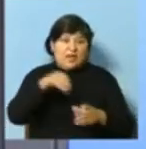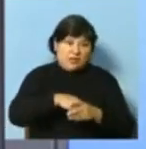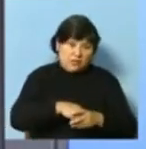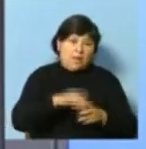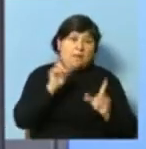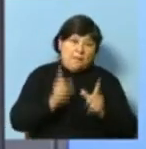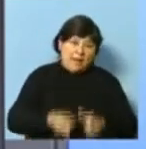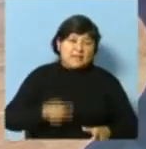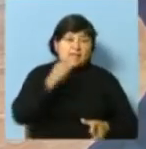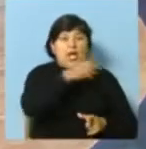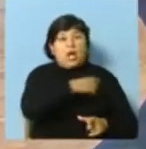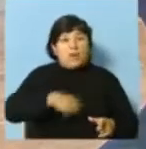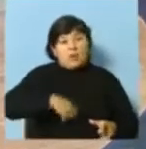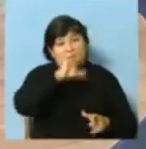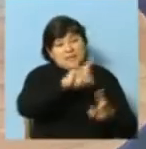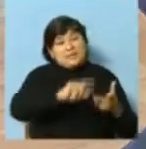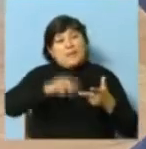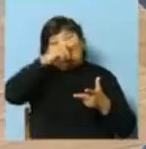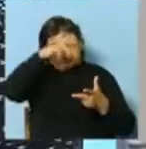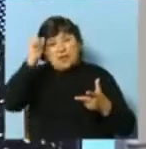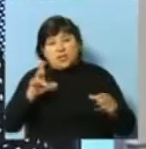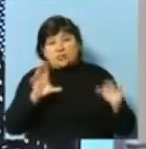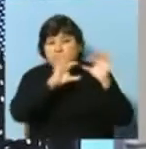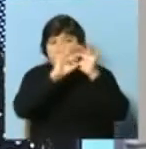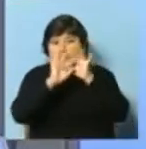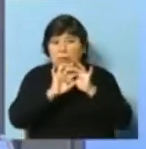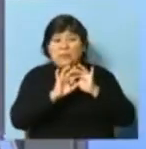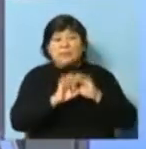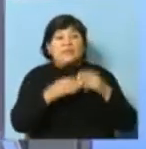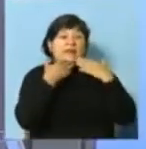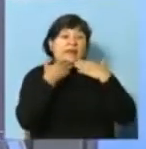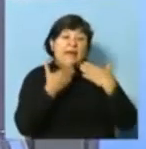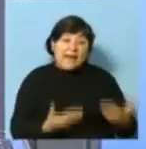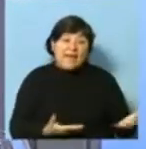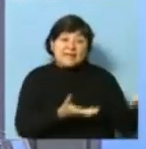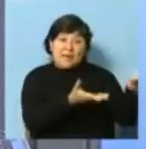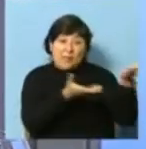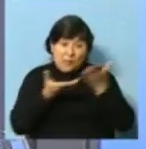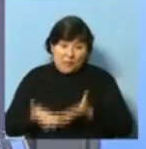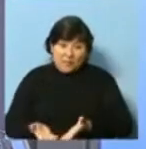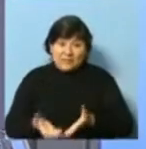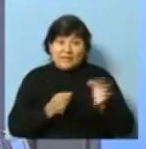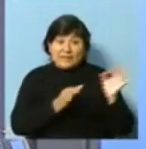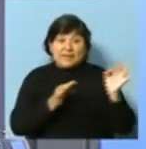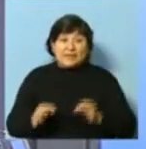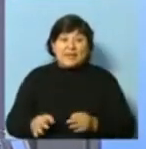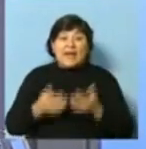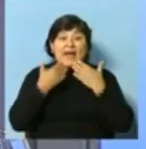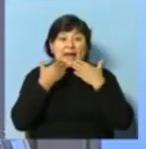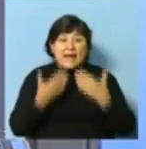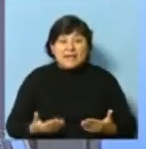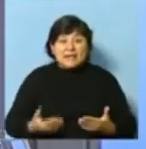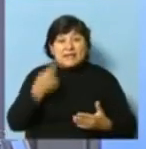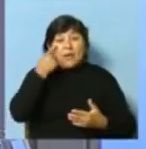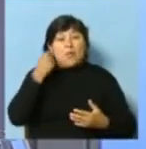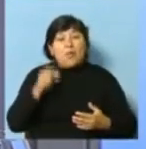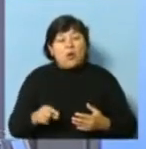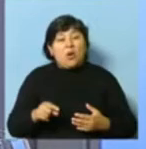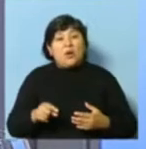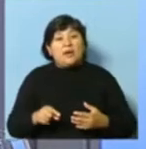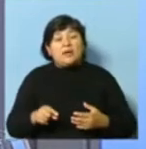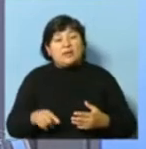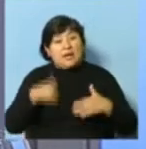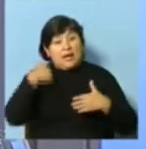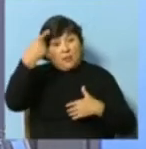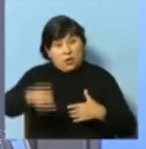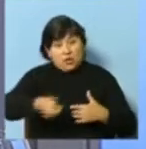nacional bien intendente muchísimas gracias por venir a nuestro noticiero gracias por estar acá lo encontramos seguramente con el móvil el